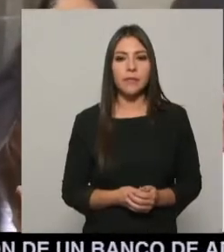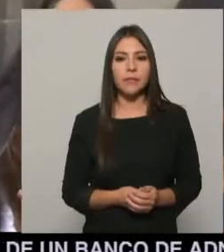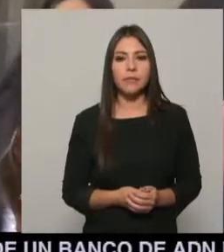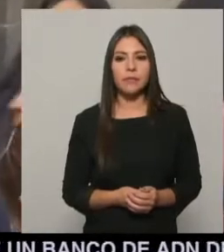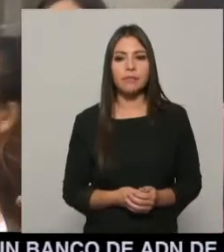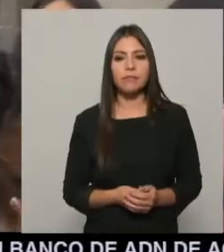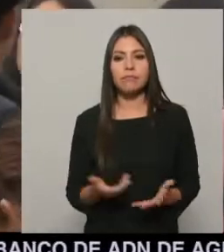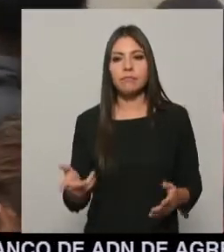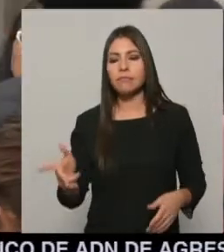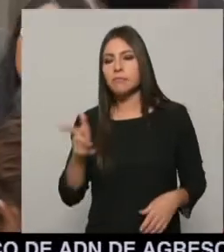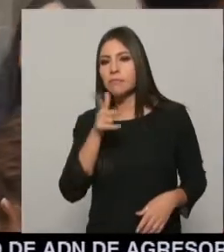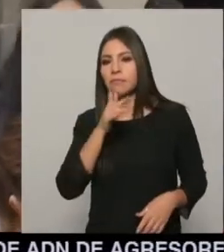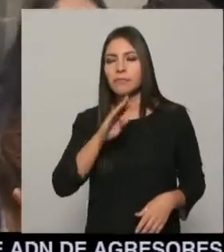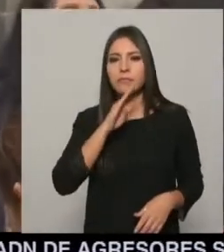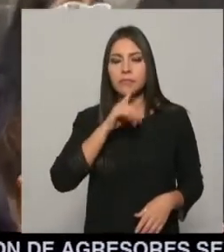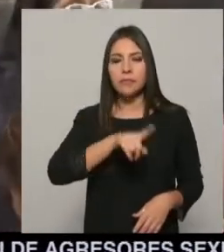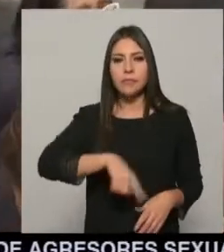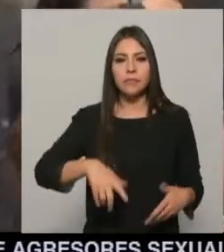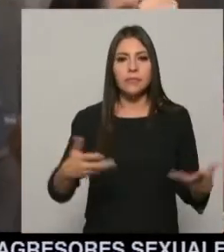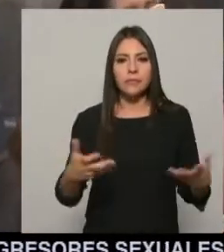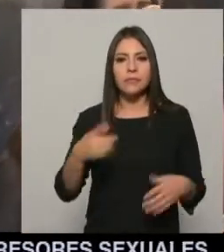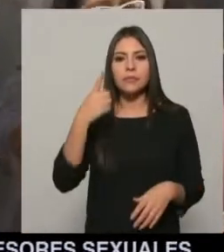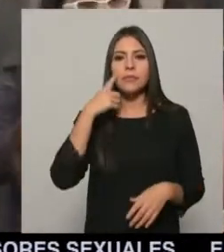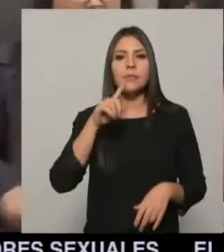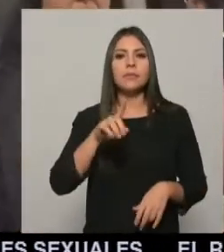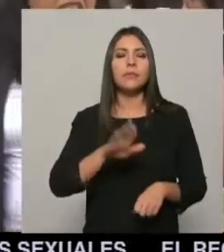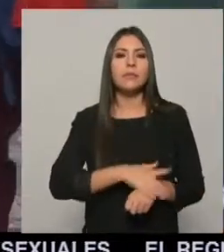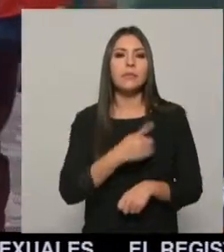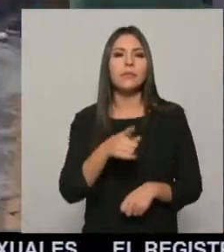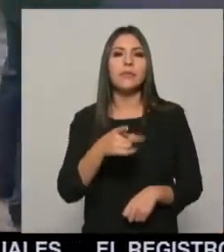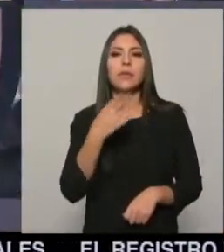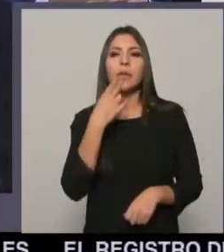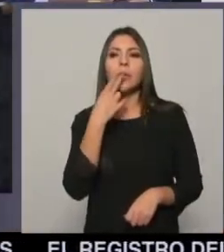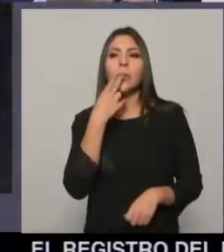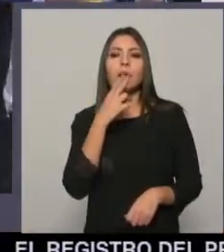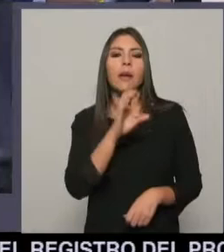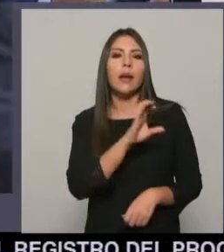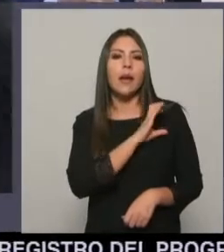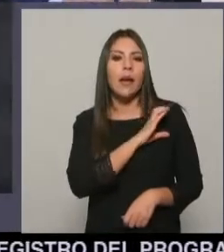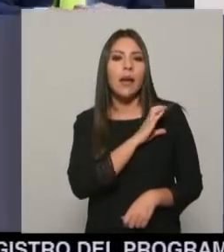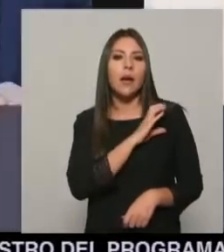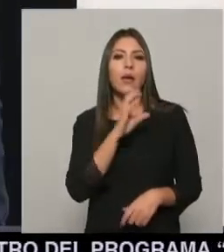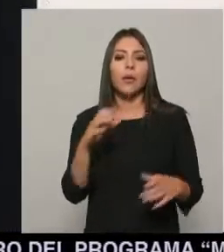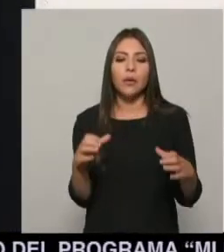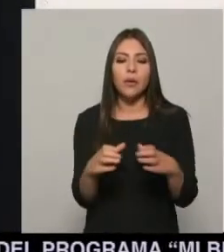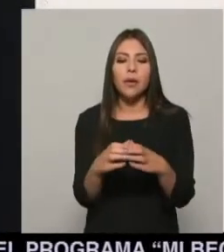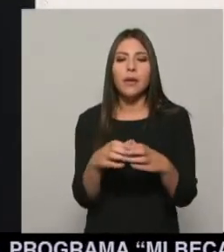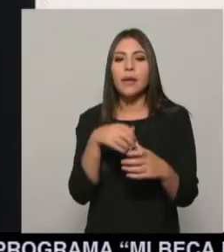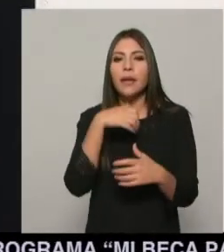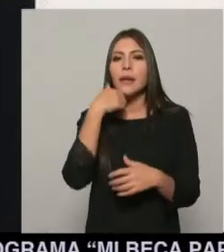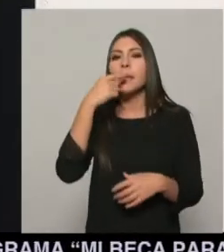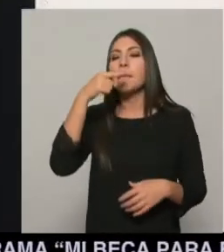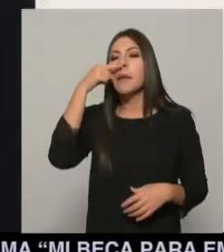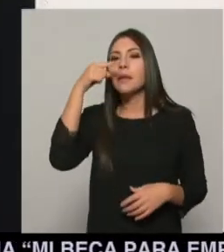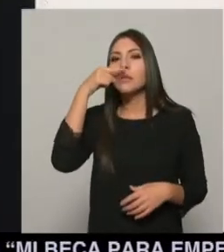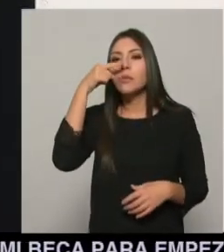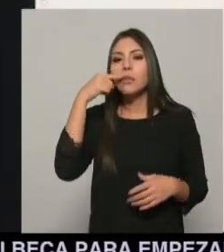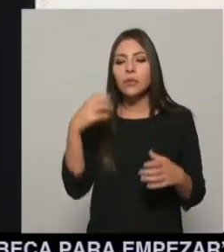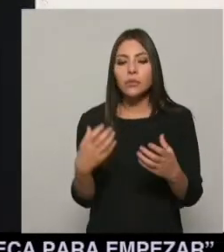los padres de familia que lo hacen por un tema de cariño, por un tema de presumir a sus chiquitos en redes sociales,